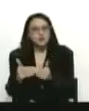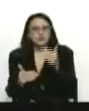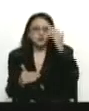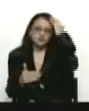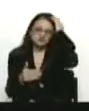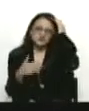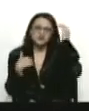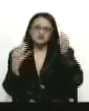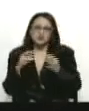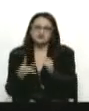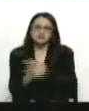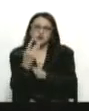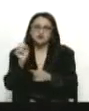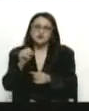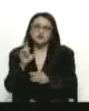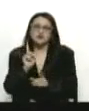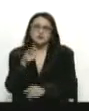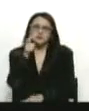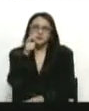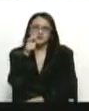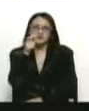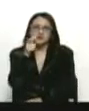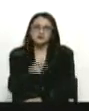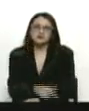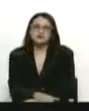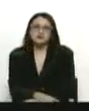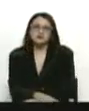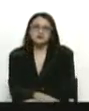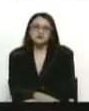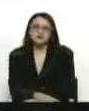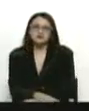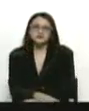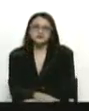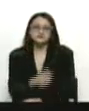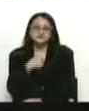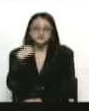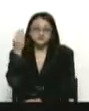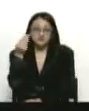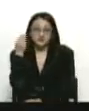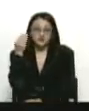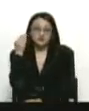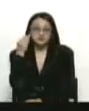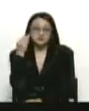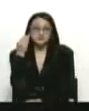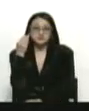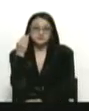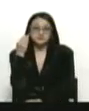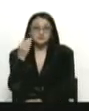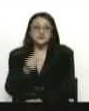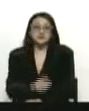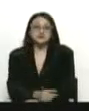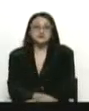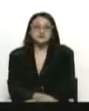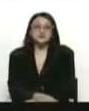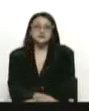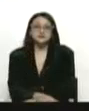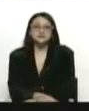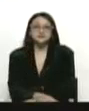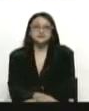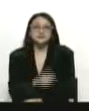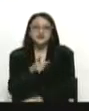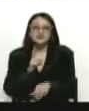surgir, y hay que estar pendientes, pues. Yo creo, Alfredo, que esta etapa